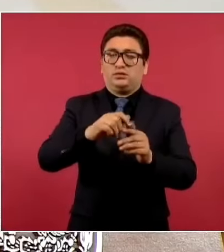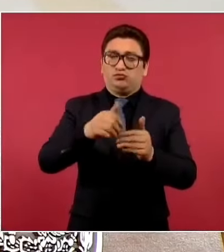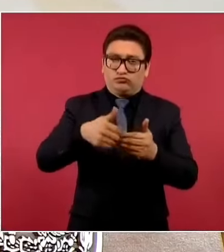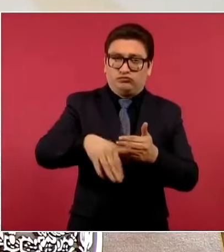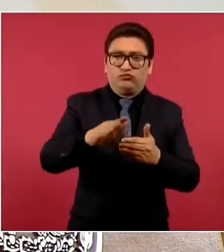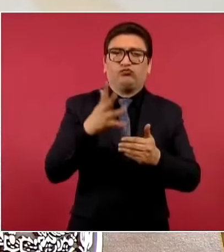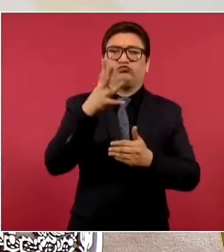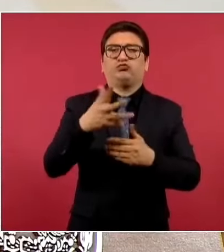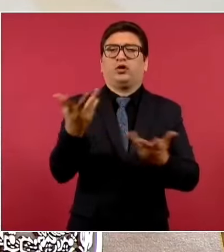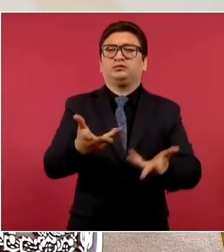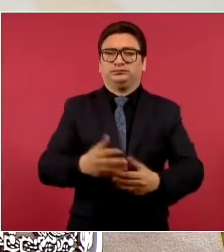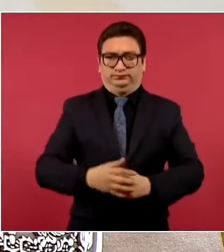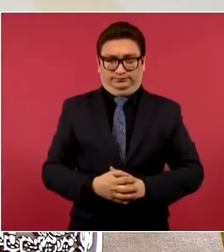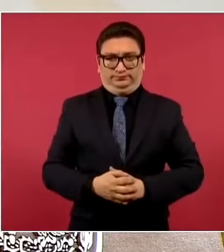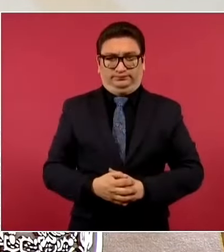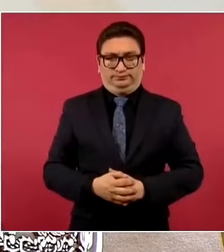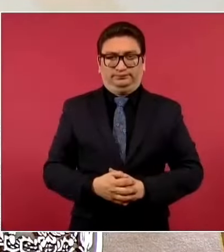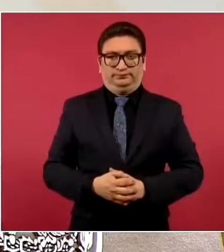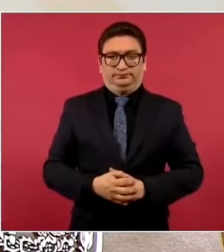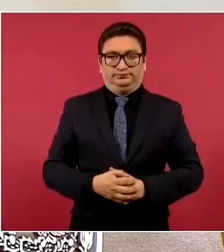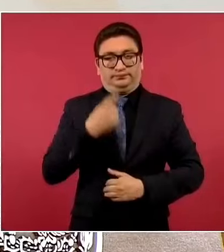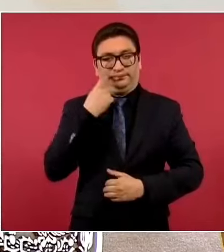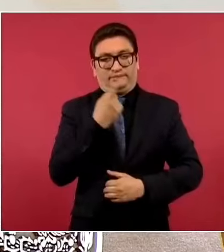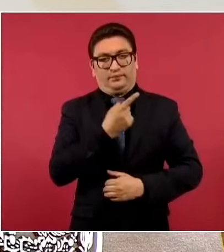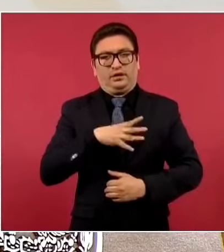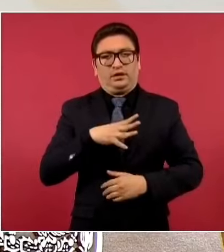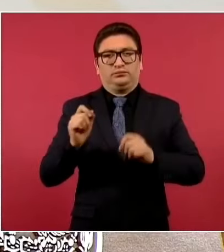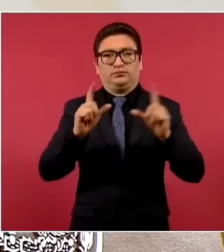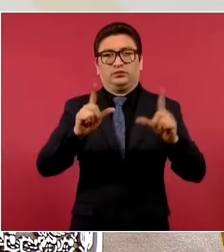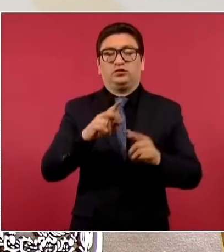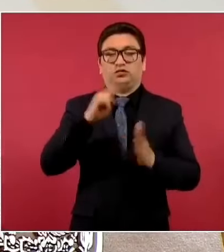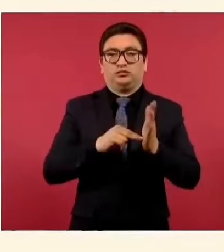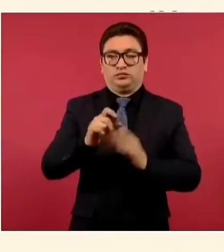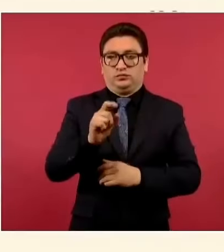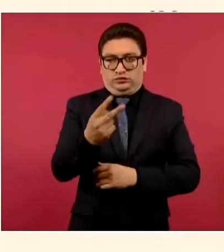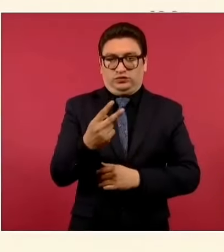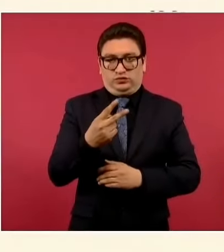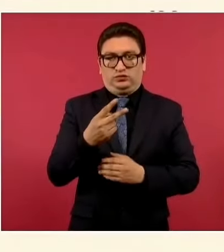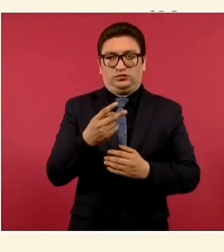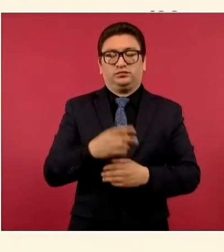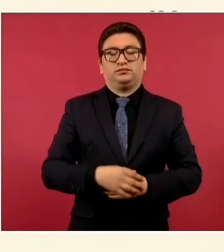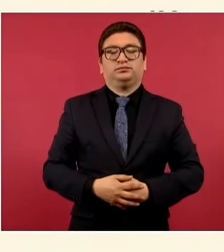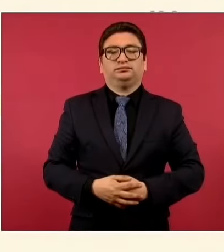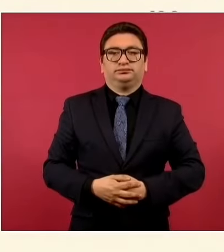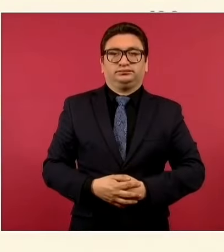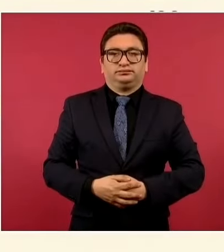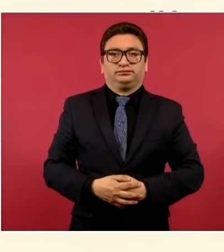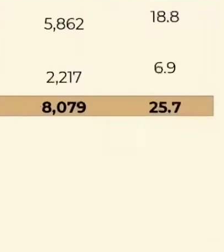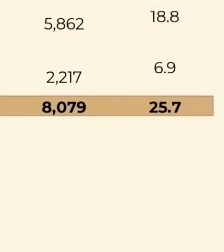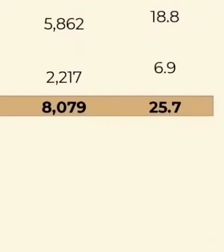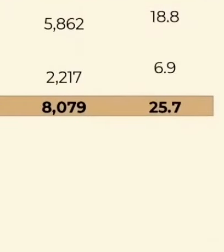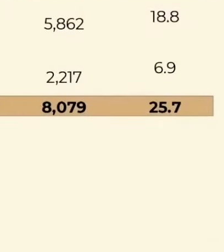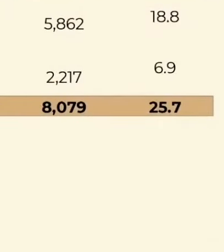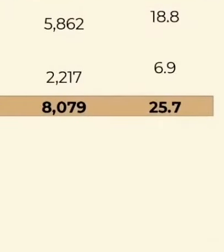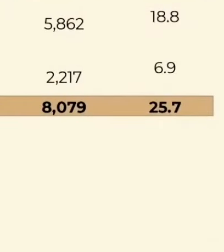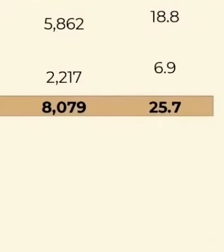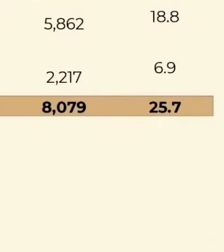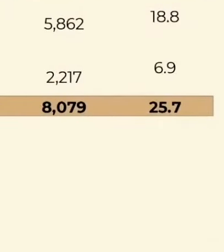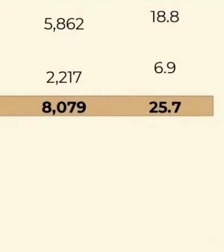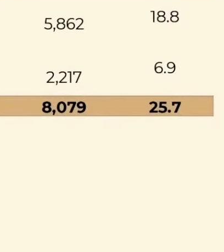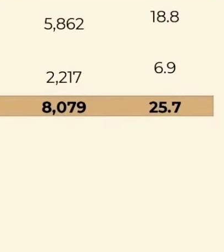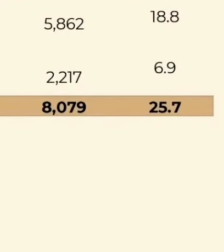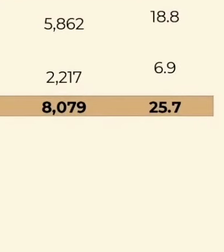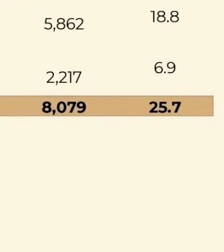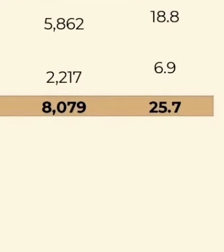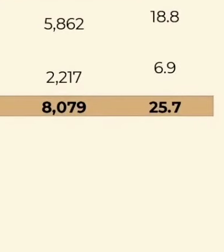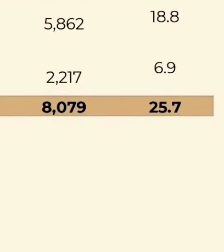plan. Lo primero que vemos es que en 2022 el IMSS Bienestar dejó de ser solamente un programa del Seguro